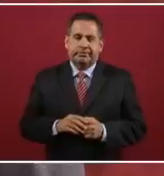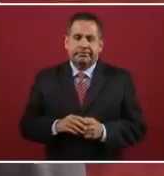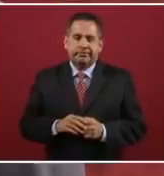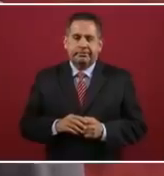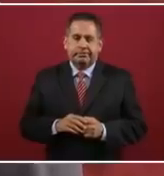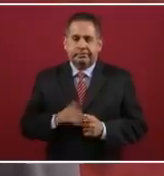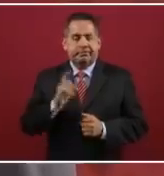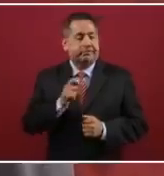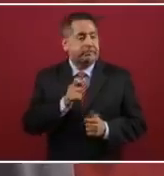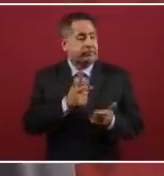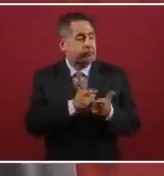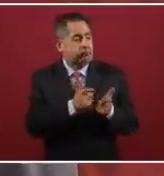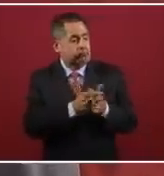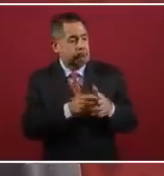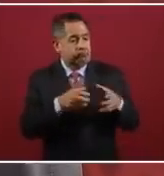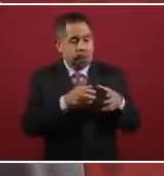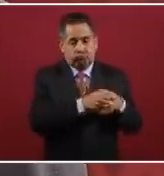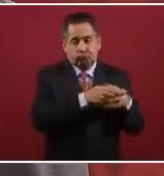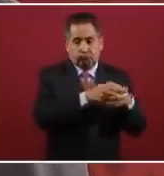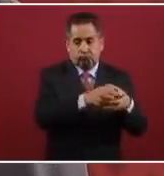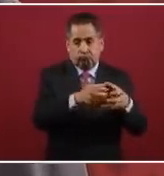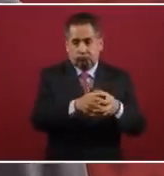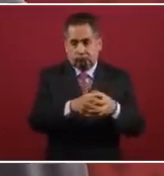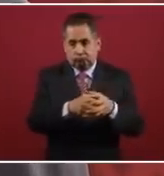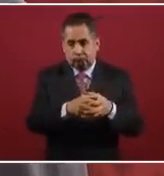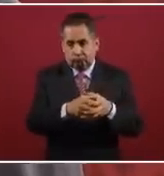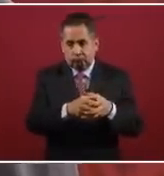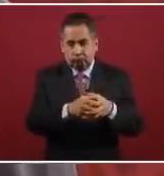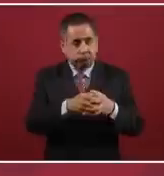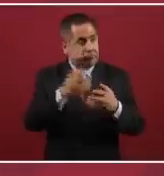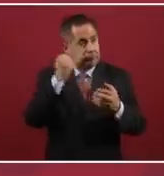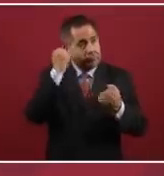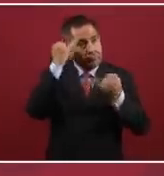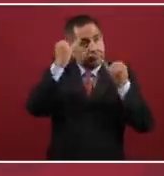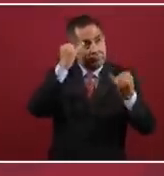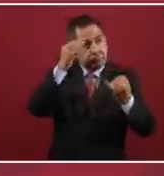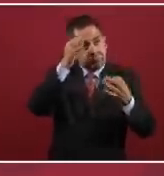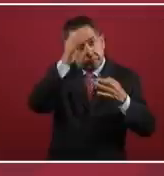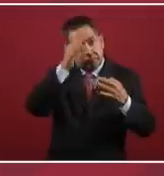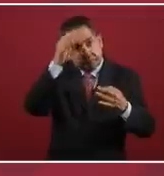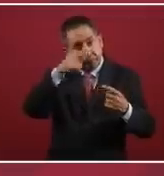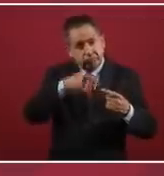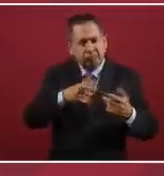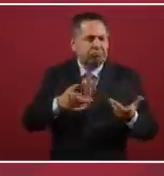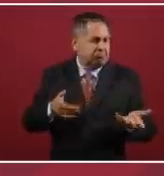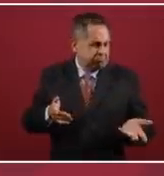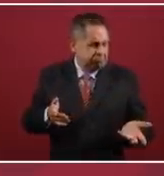de grupos con una ideología,